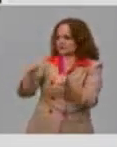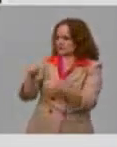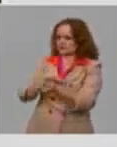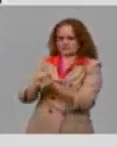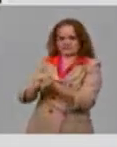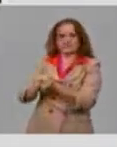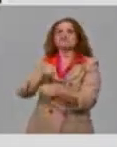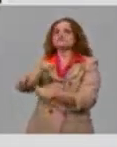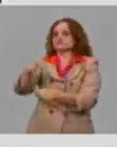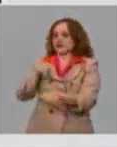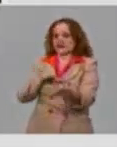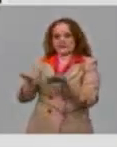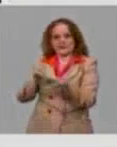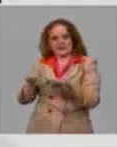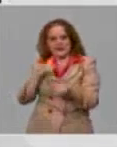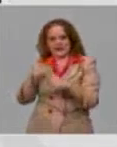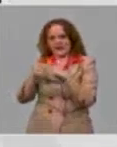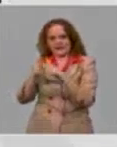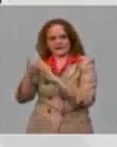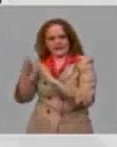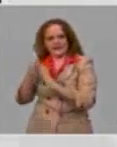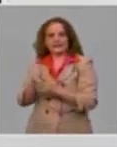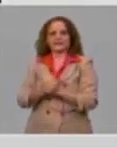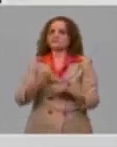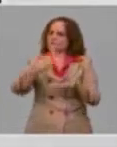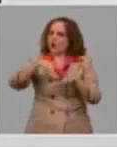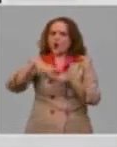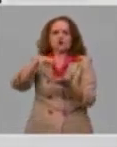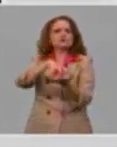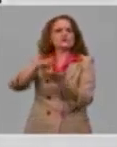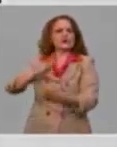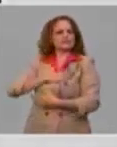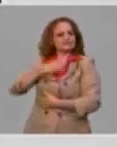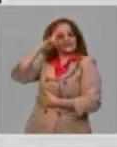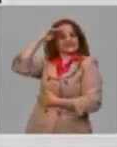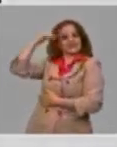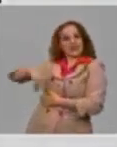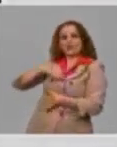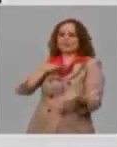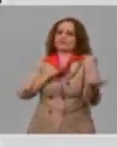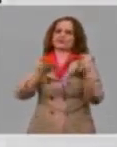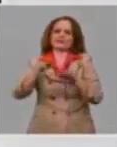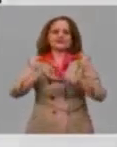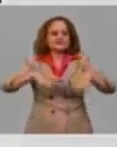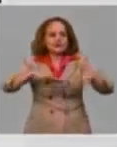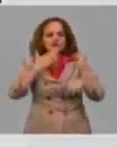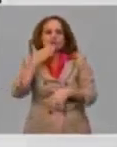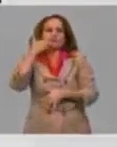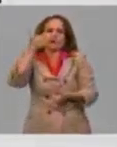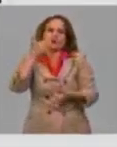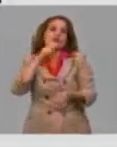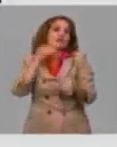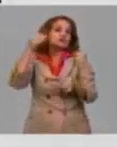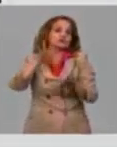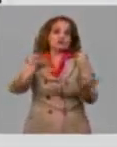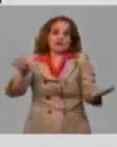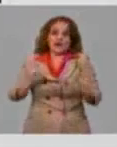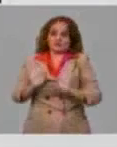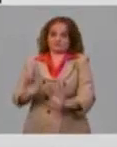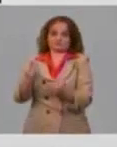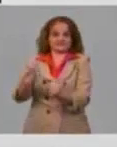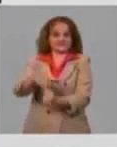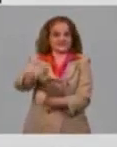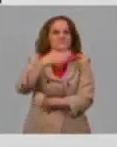territorio para crear las mejores condiciones y además que ya también quede para el futuro de una actividad tan importante como es. Mi grado